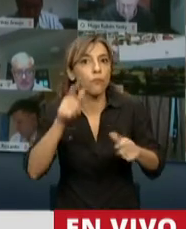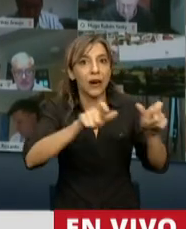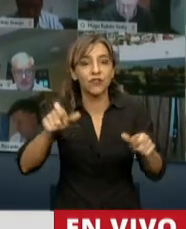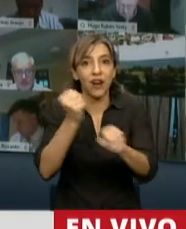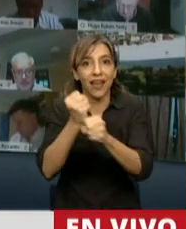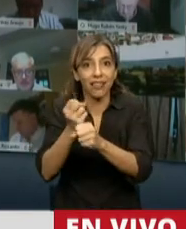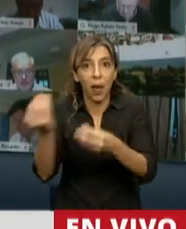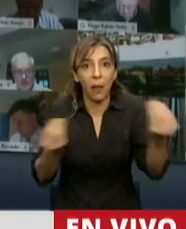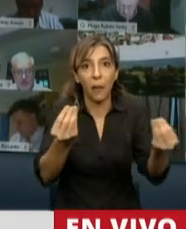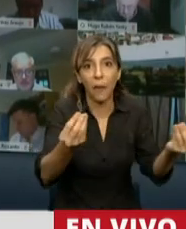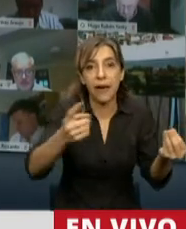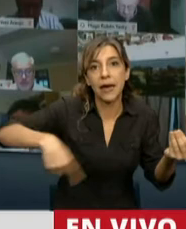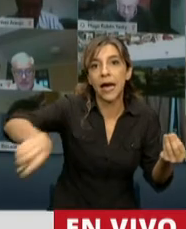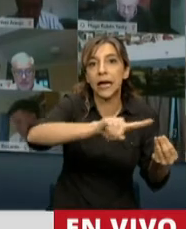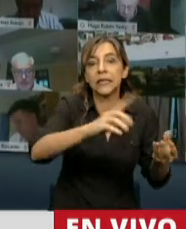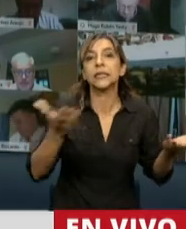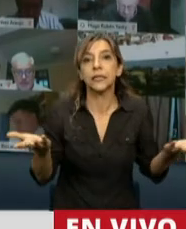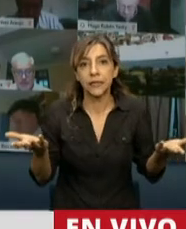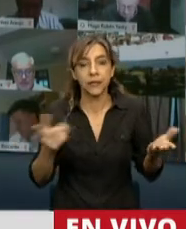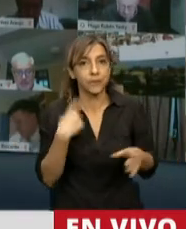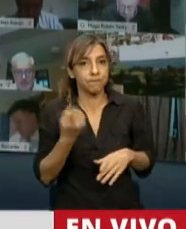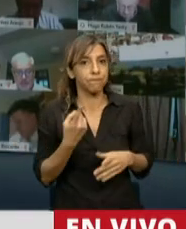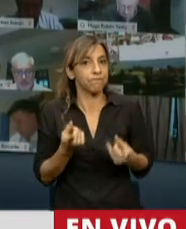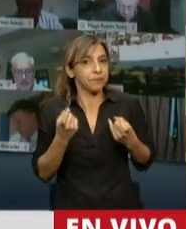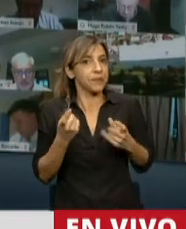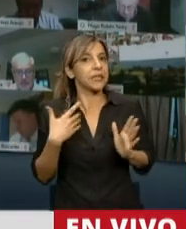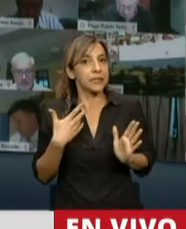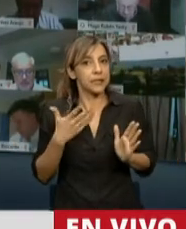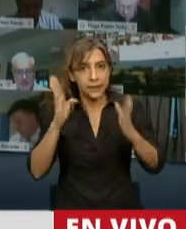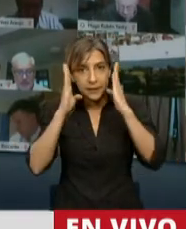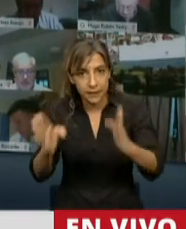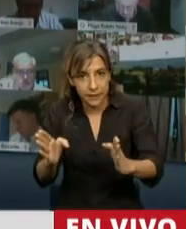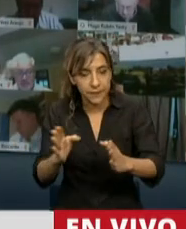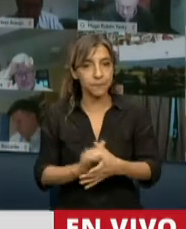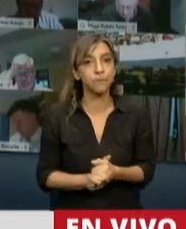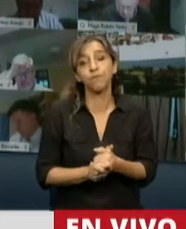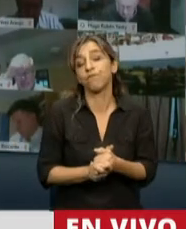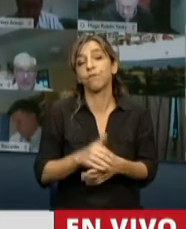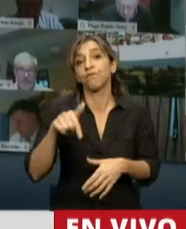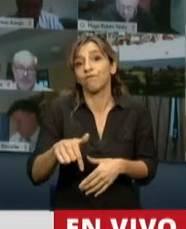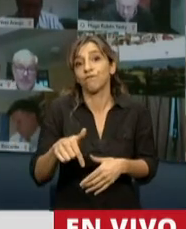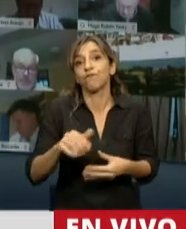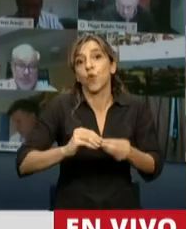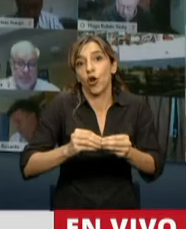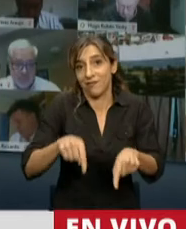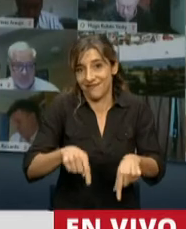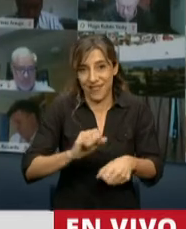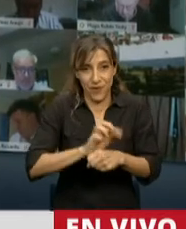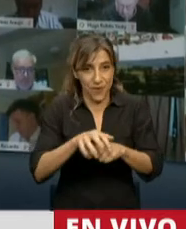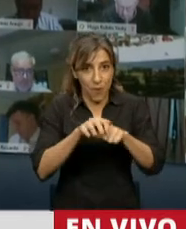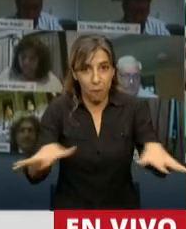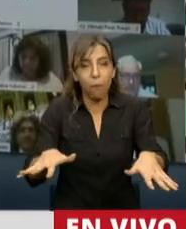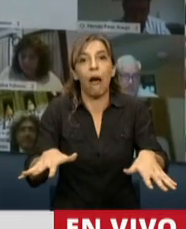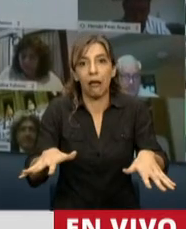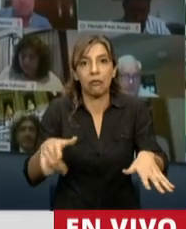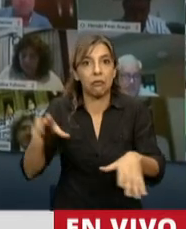estas instituciones y que por motivo de la crisis provocada por la pandemia y por el cierre